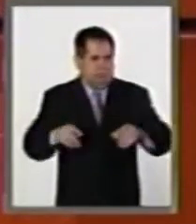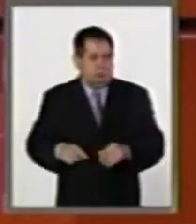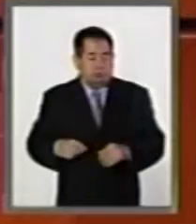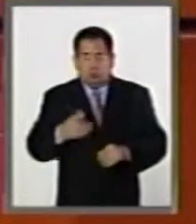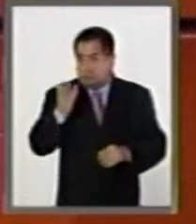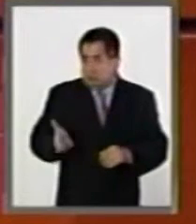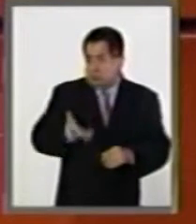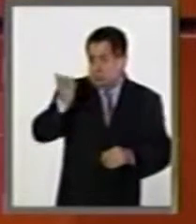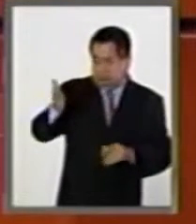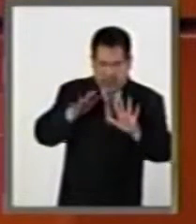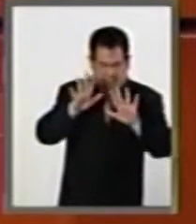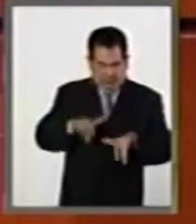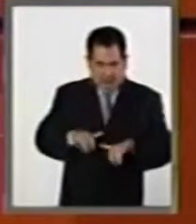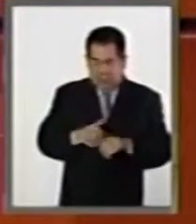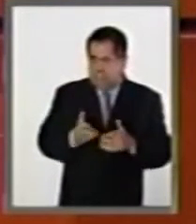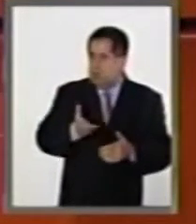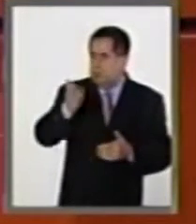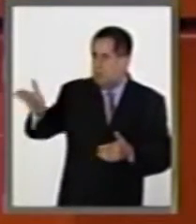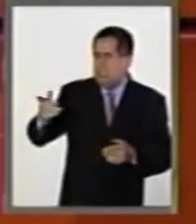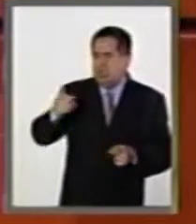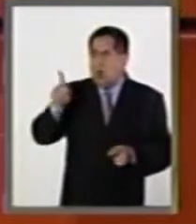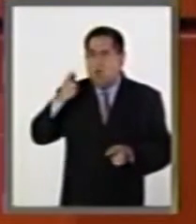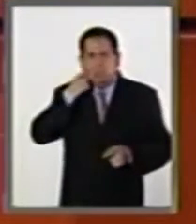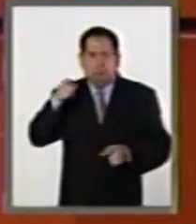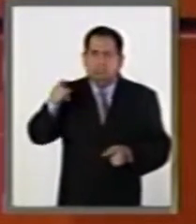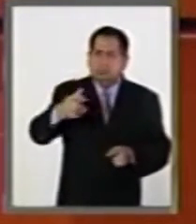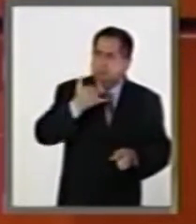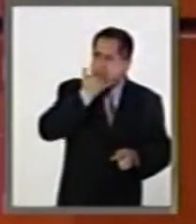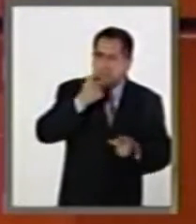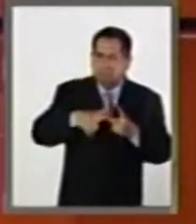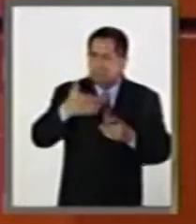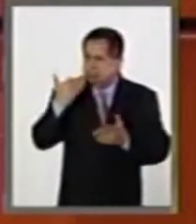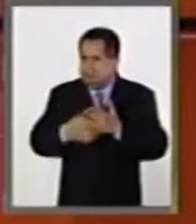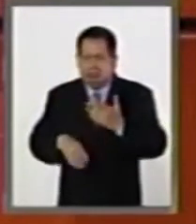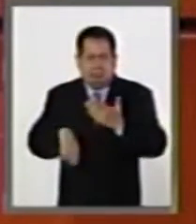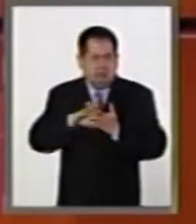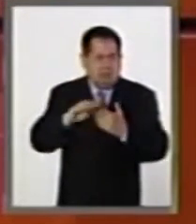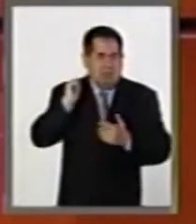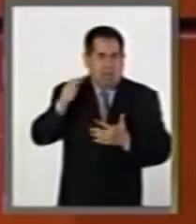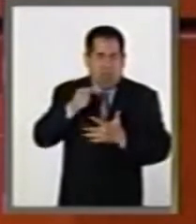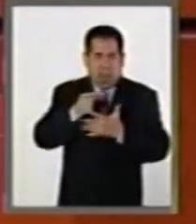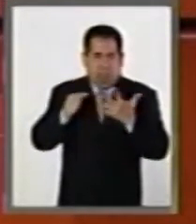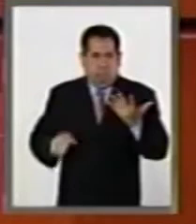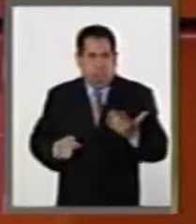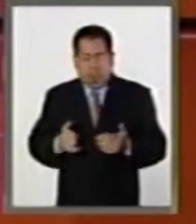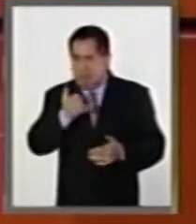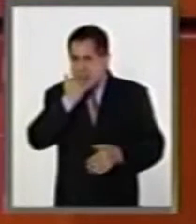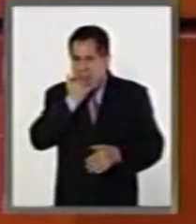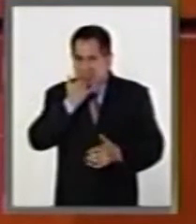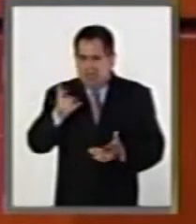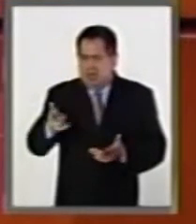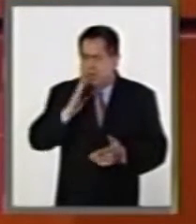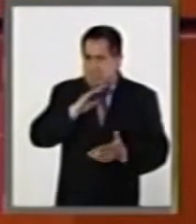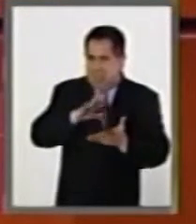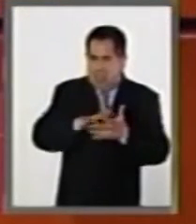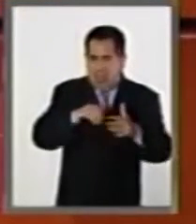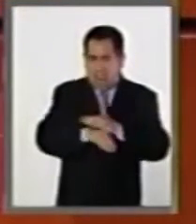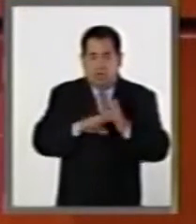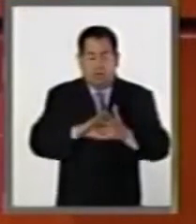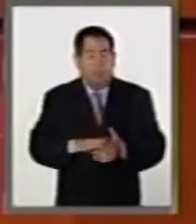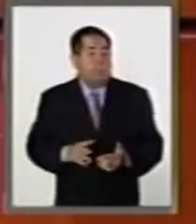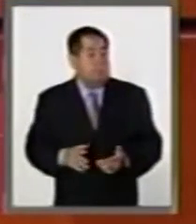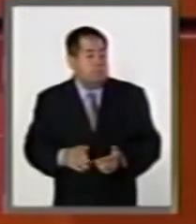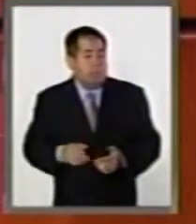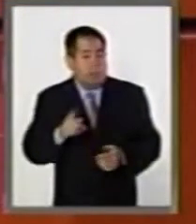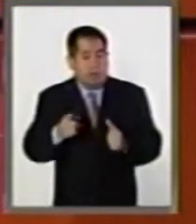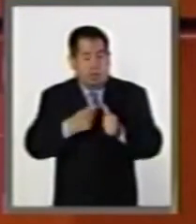peticiones podrán impugnar hechos, actos u omisiones de las condiciones de internamiento. De acuerdo con